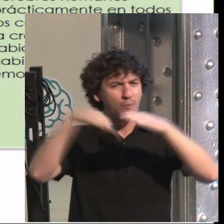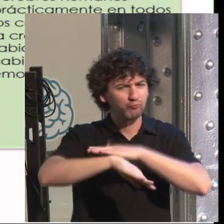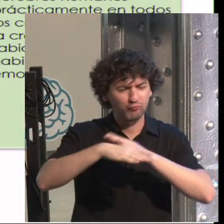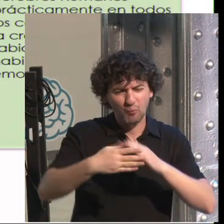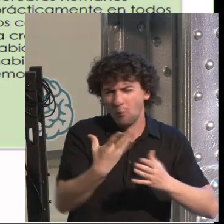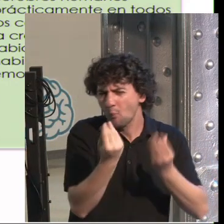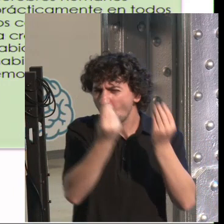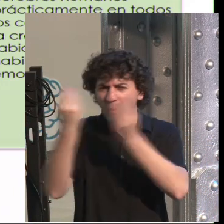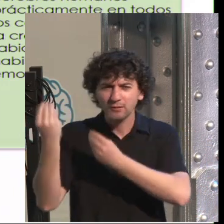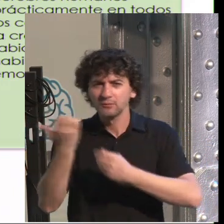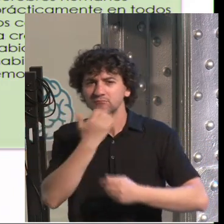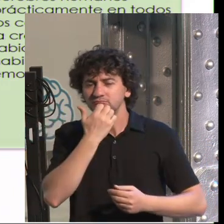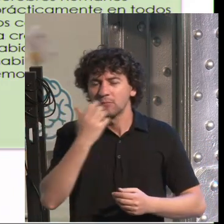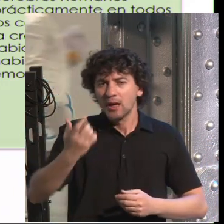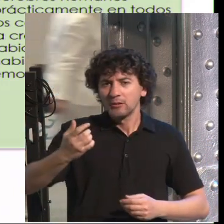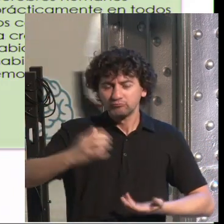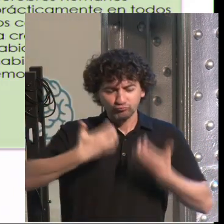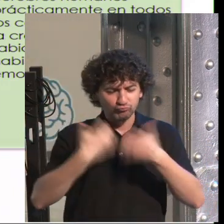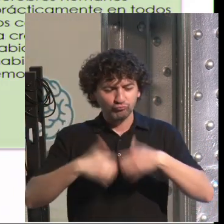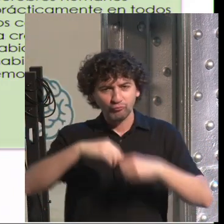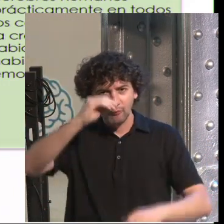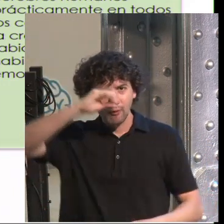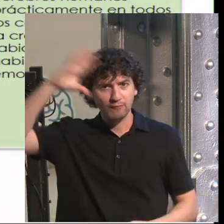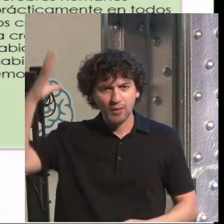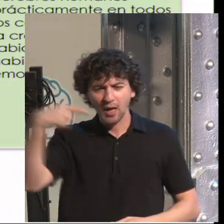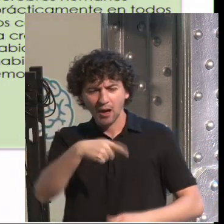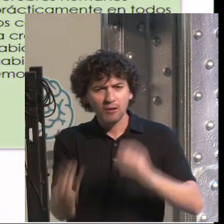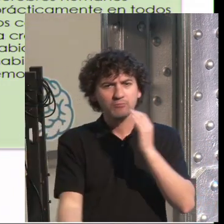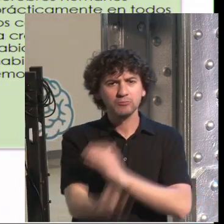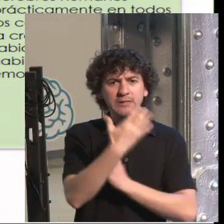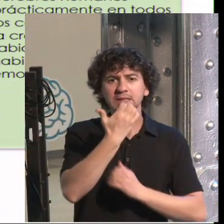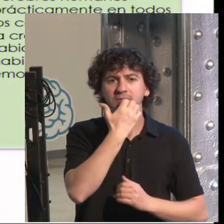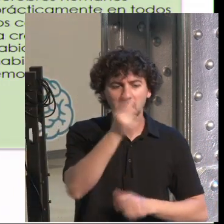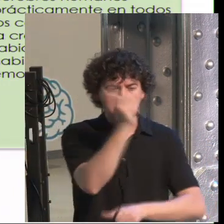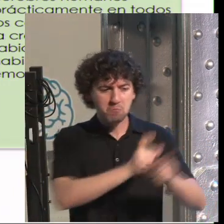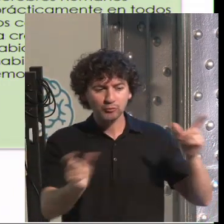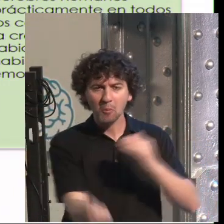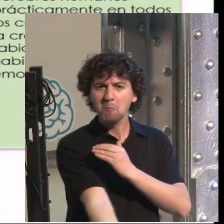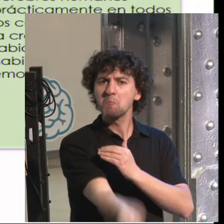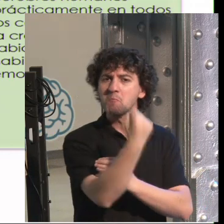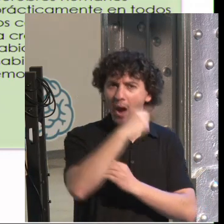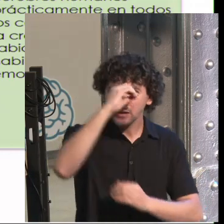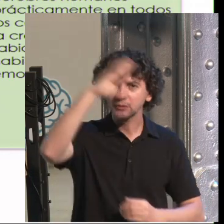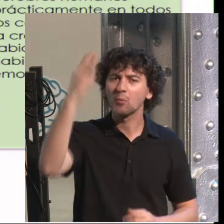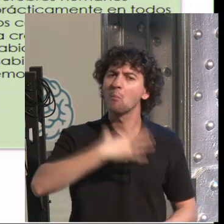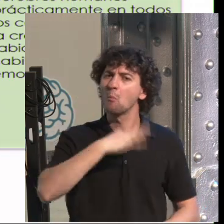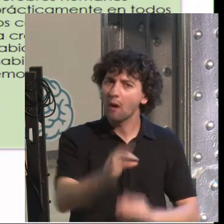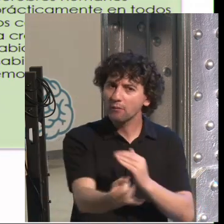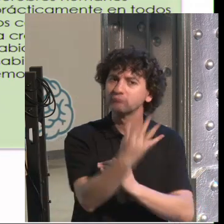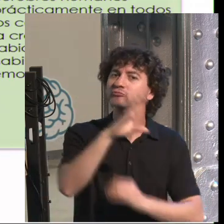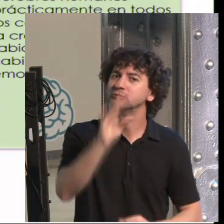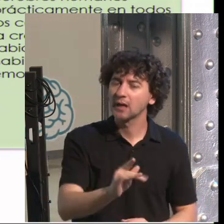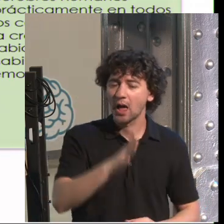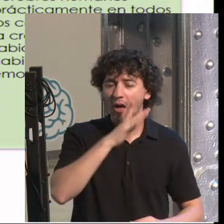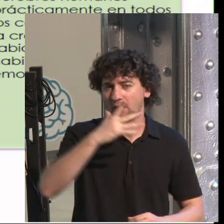mejor de crear una inteligencia artificial que fuese mucho más inteligente que el más inteligente de los humanos del planeta, ¿no? Y este es un concepto que ahora es